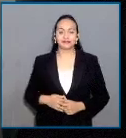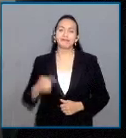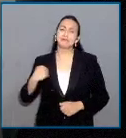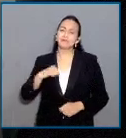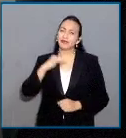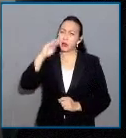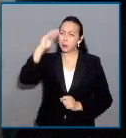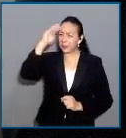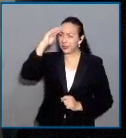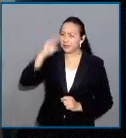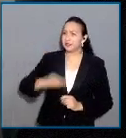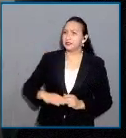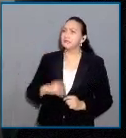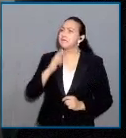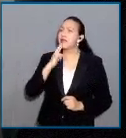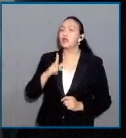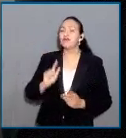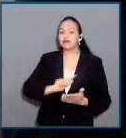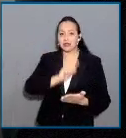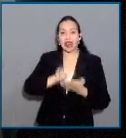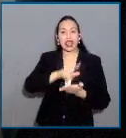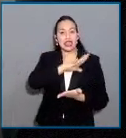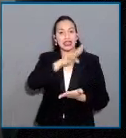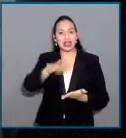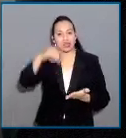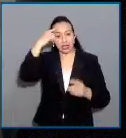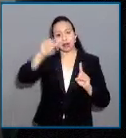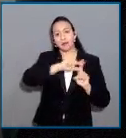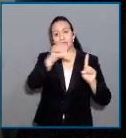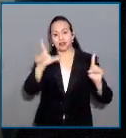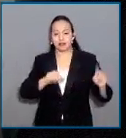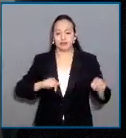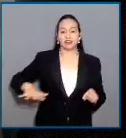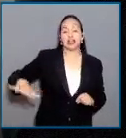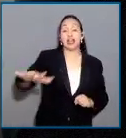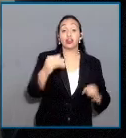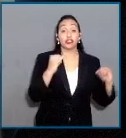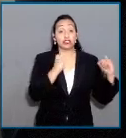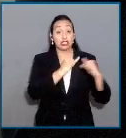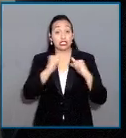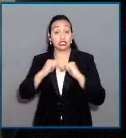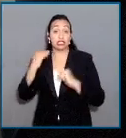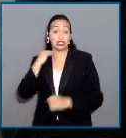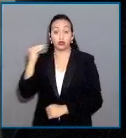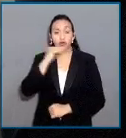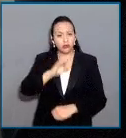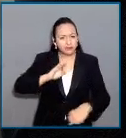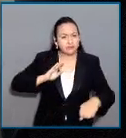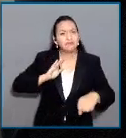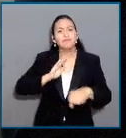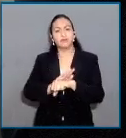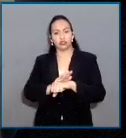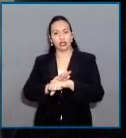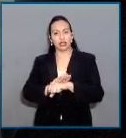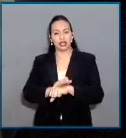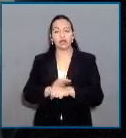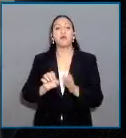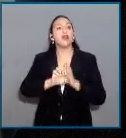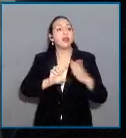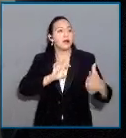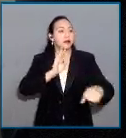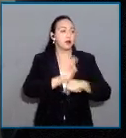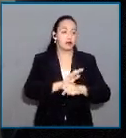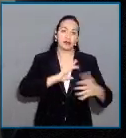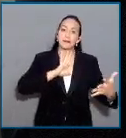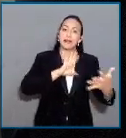ley general que estandarice los servicios de las defensorías públicas, que garantice defensa penal y defensa en todas las demás